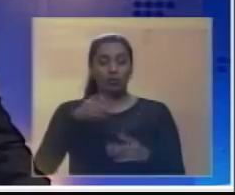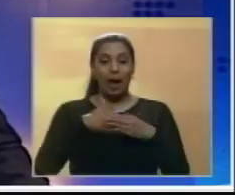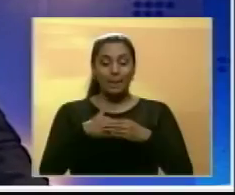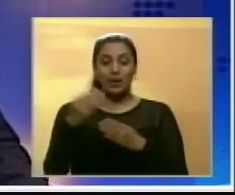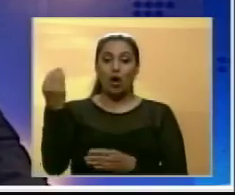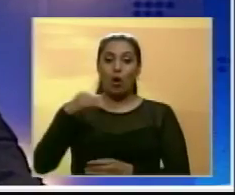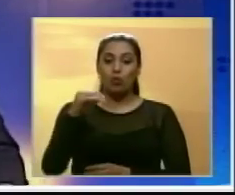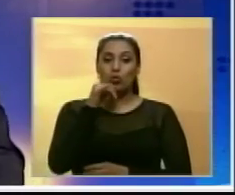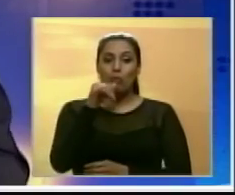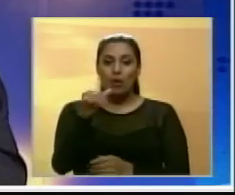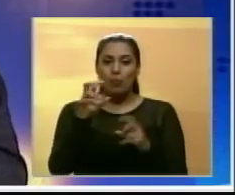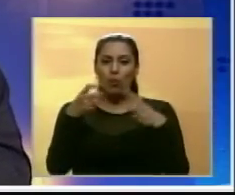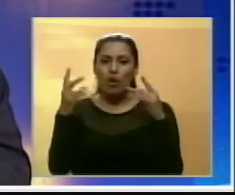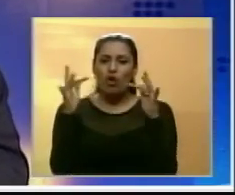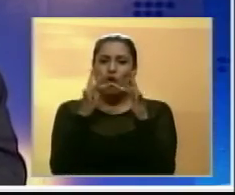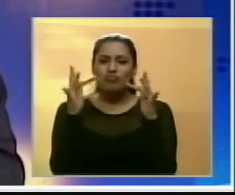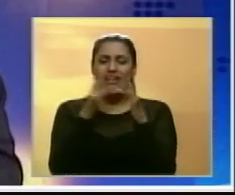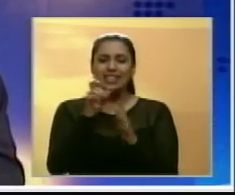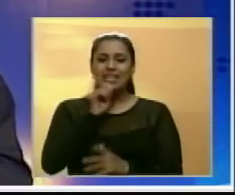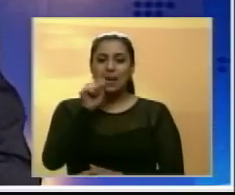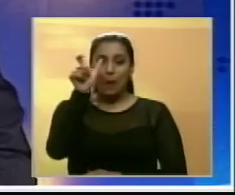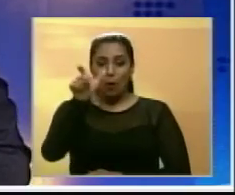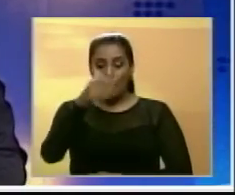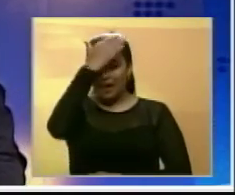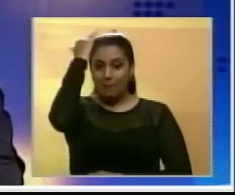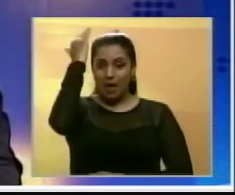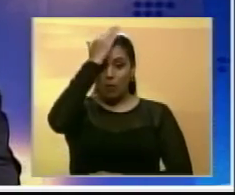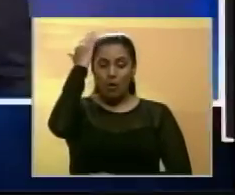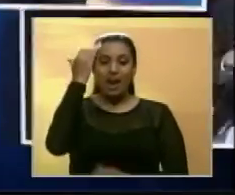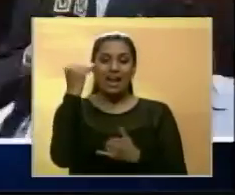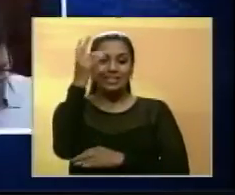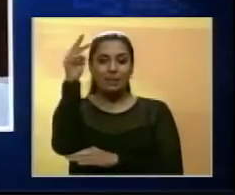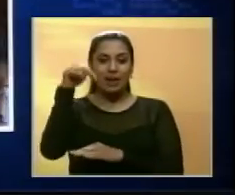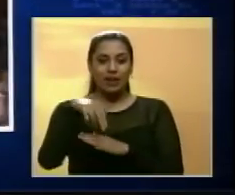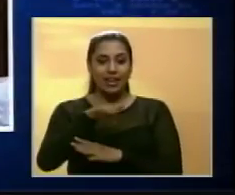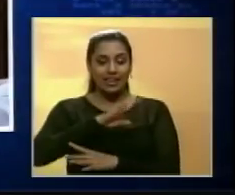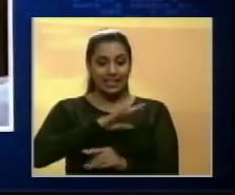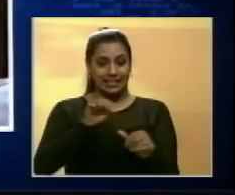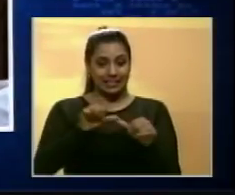Amigos, vamos a establecer un nuevo contacto con Manuel Covela desde la Asamblea Nacional, donde